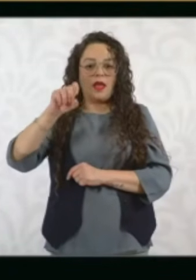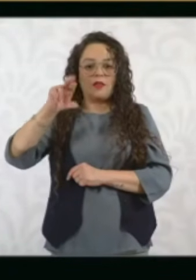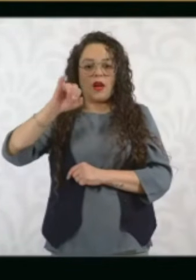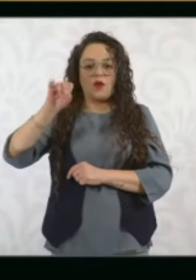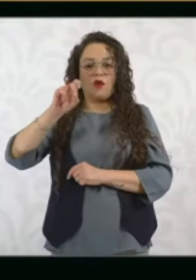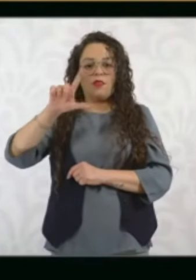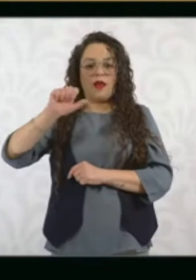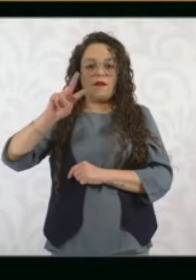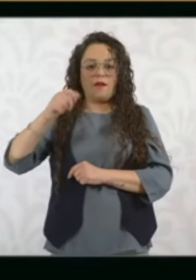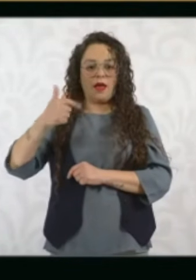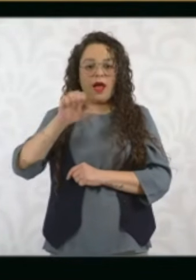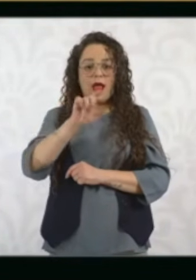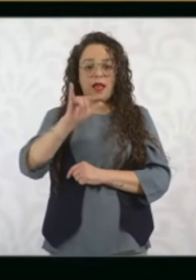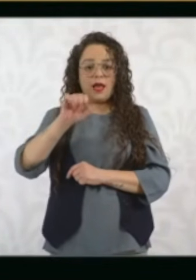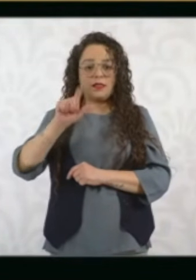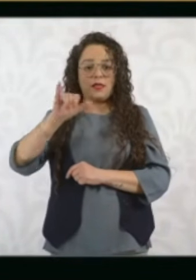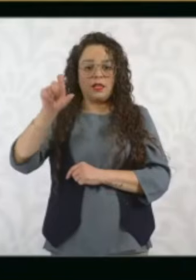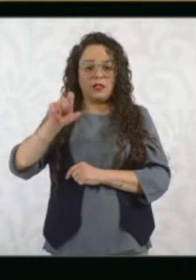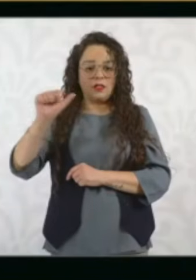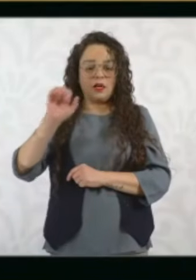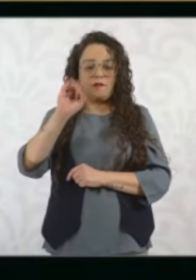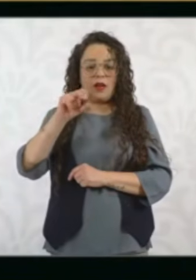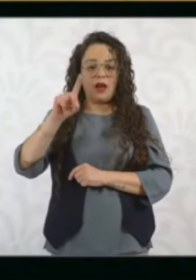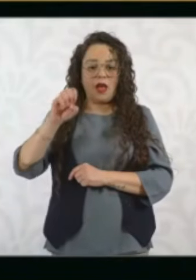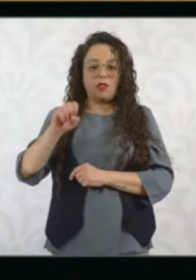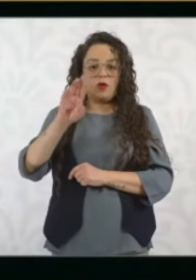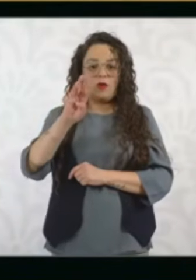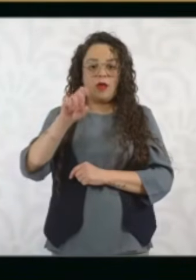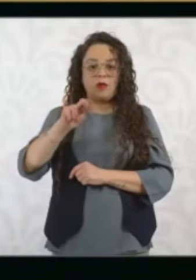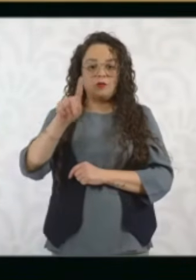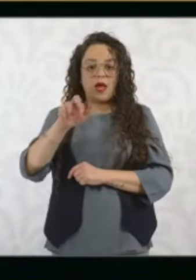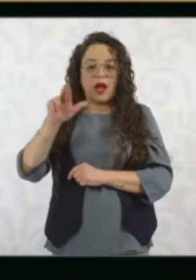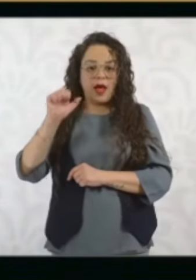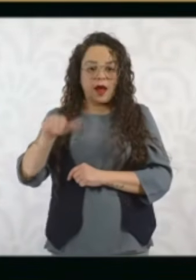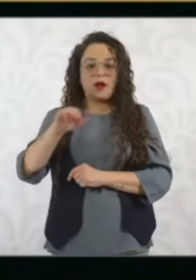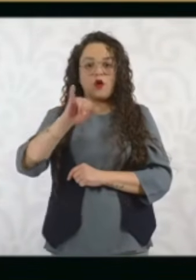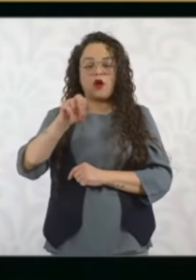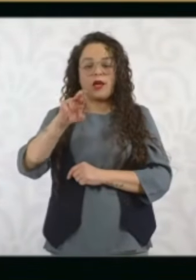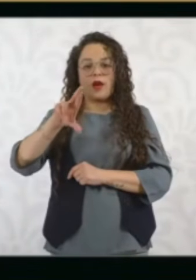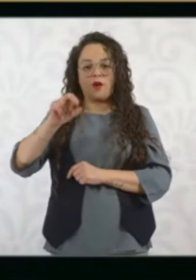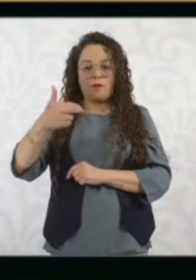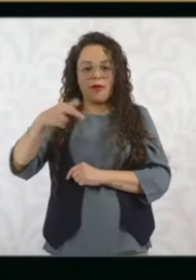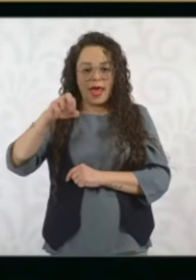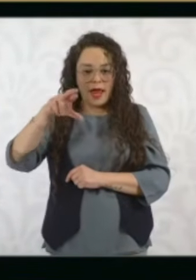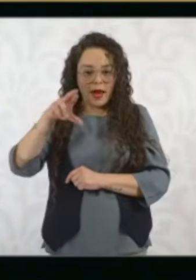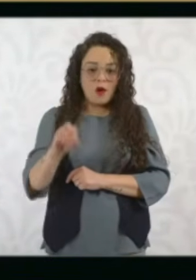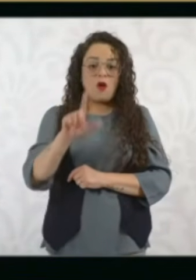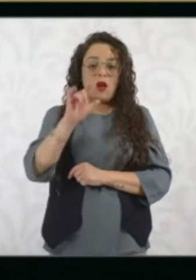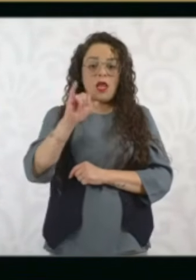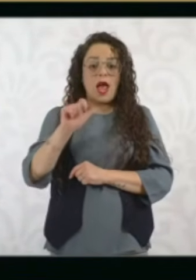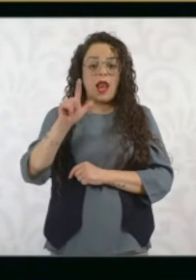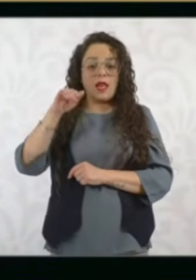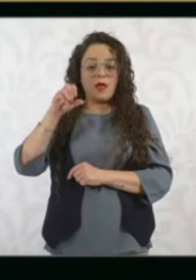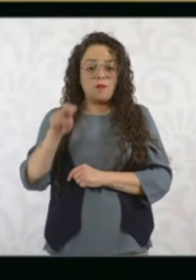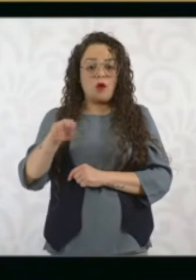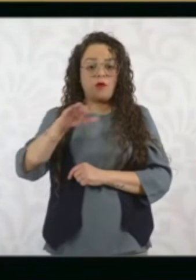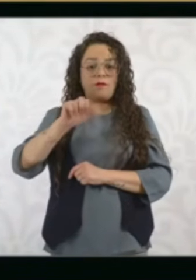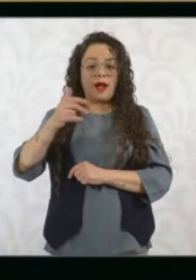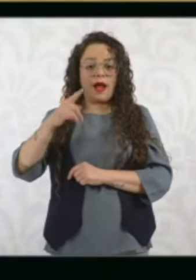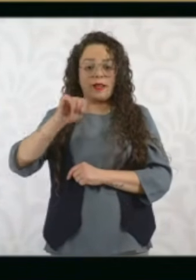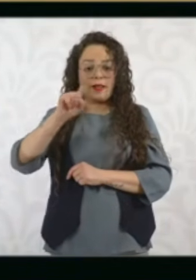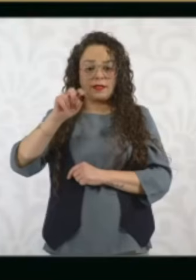Elías Lisha, Fernando Belauzarán, Jorge Romero, Lea Limón, Margarita Zavala, Mauricio Távez,